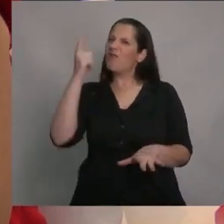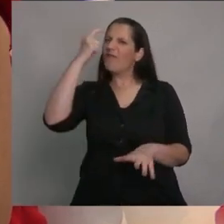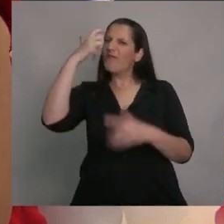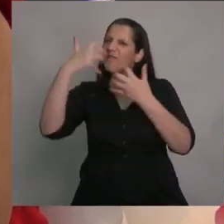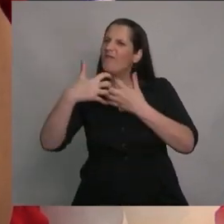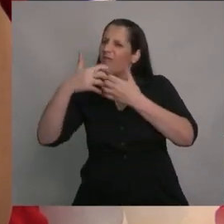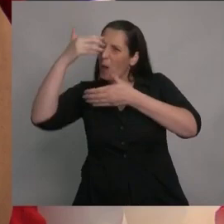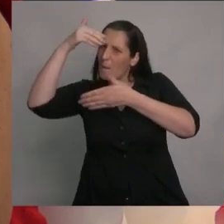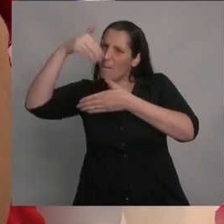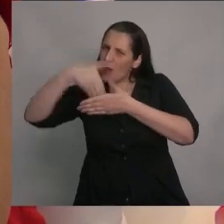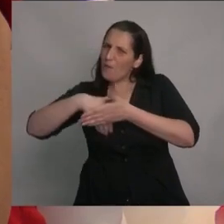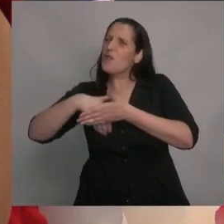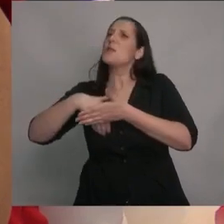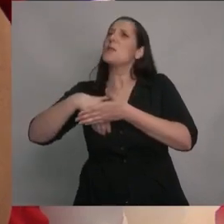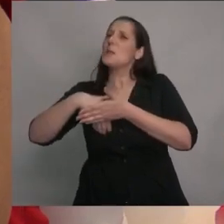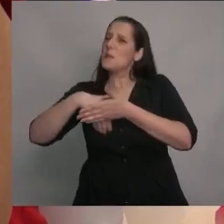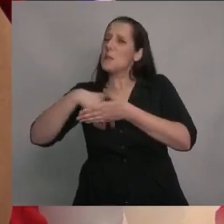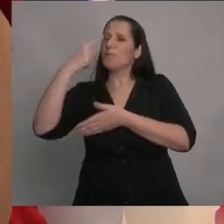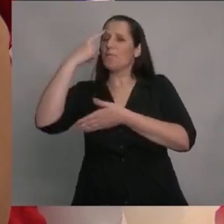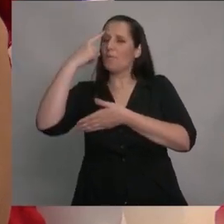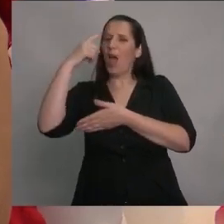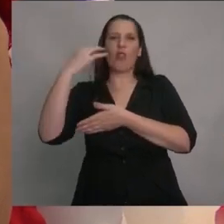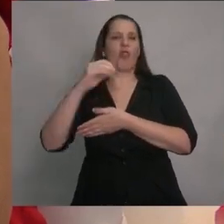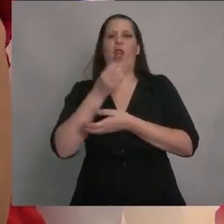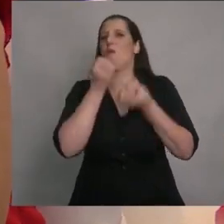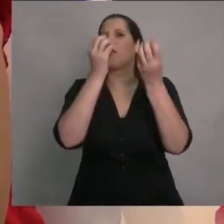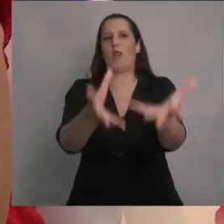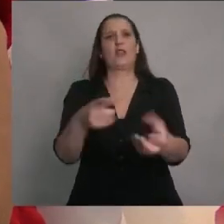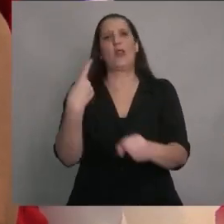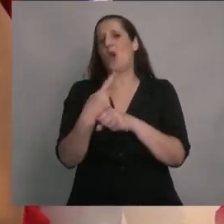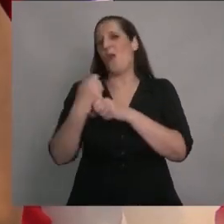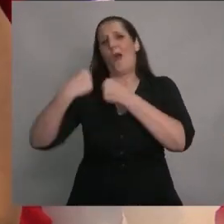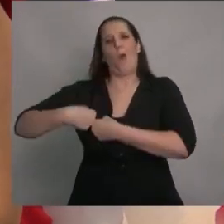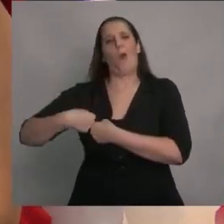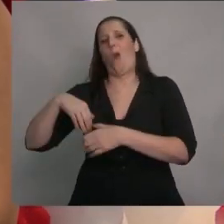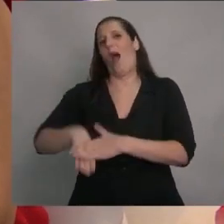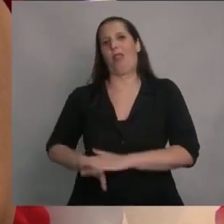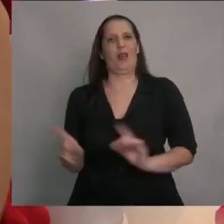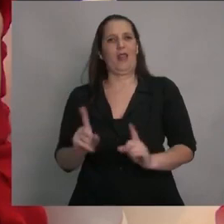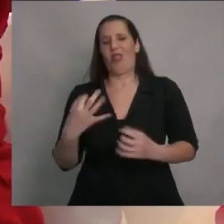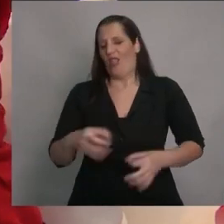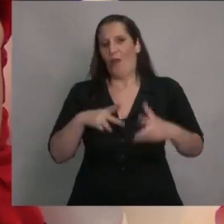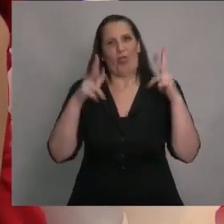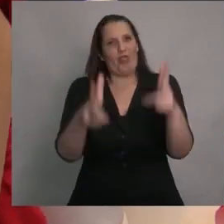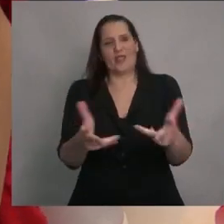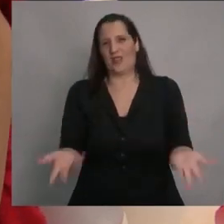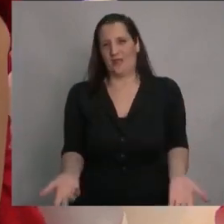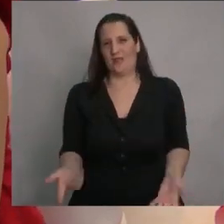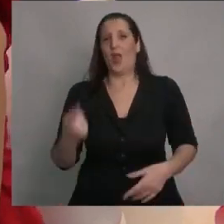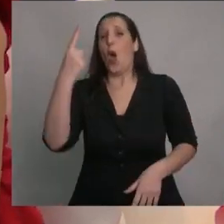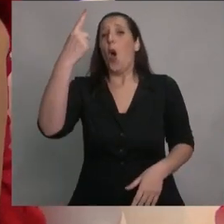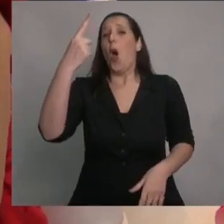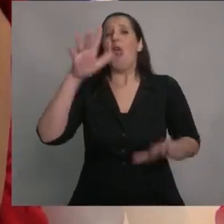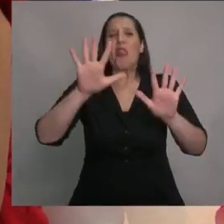de compartirlo, ponerlo a circular y no hay escapatoria para eso. Desde hace más de